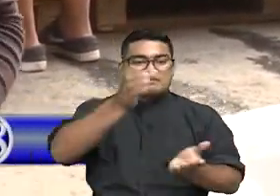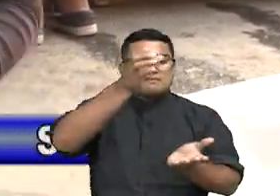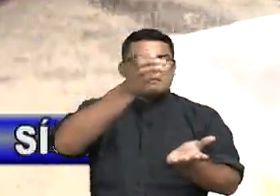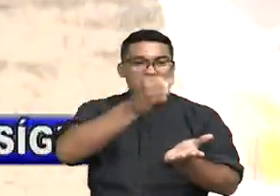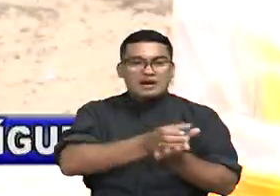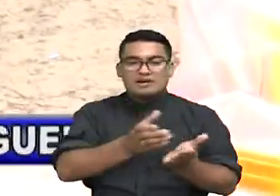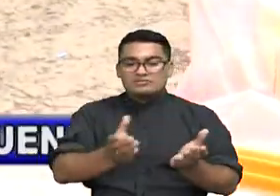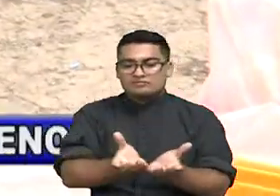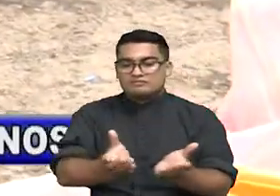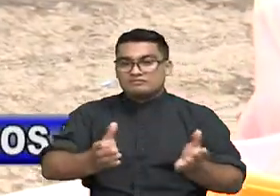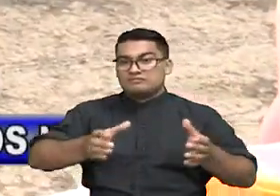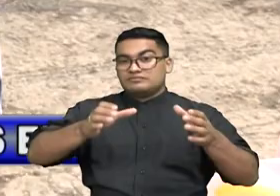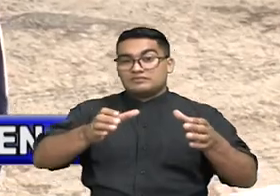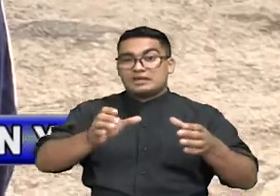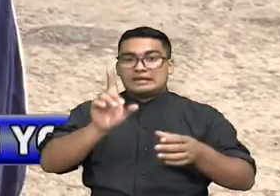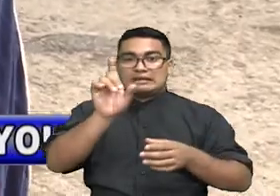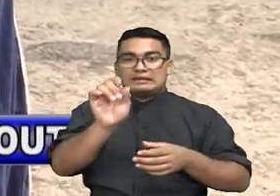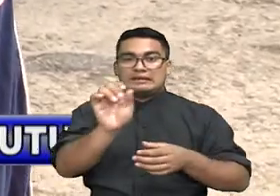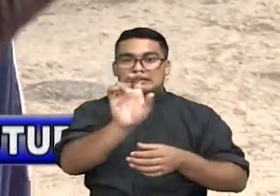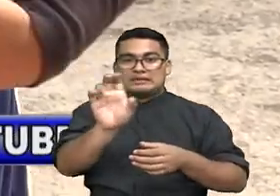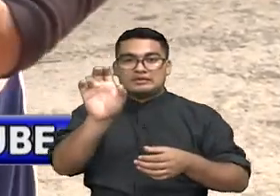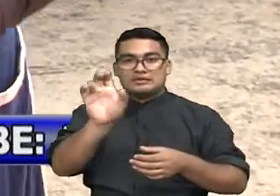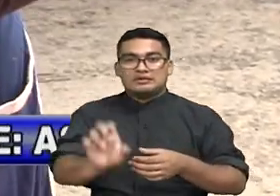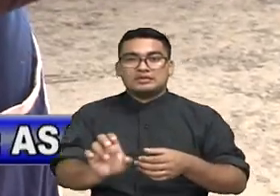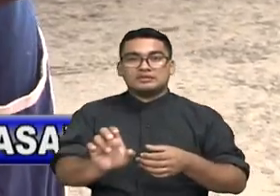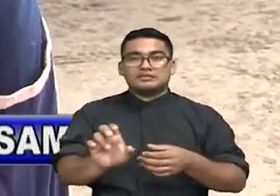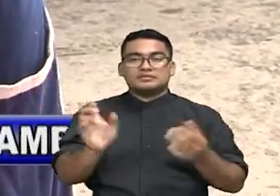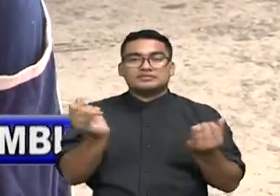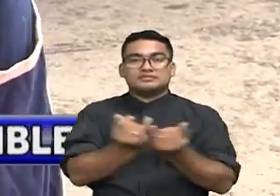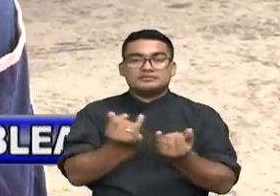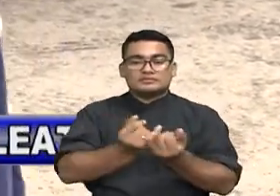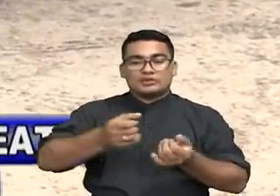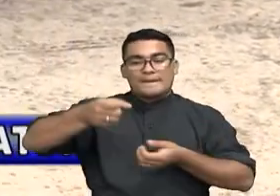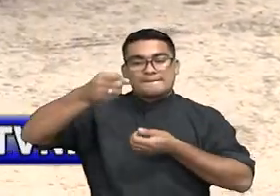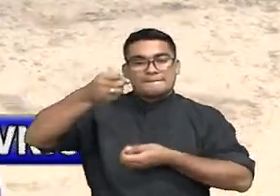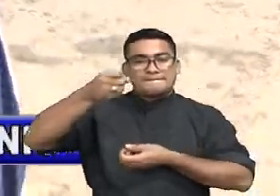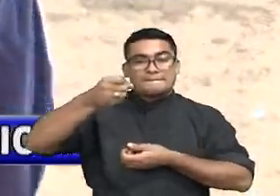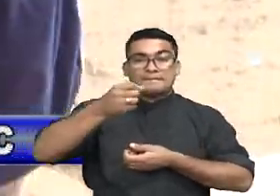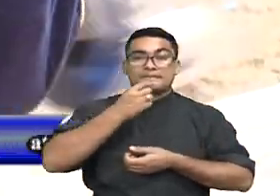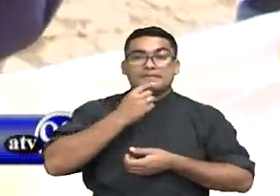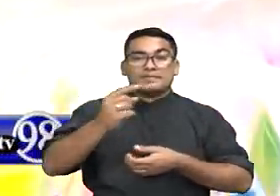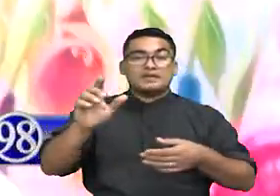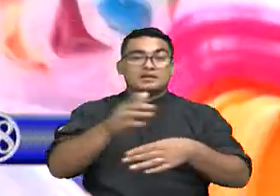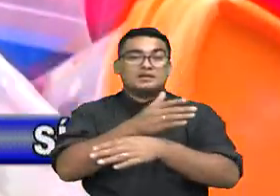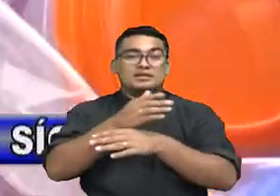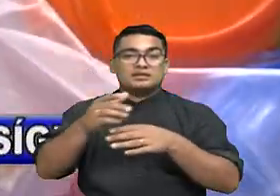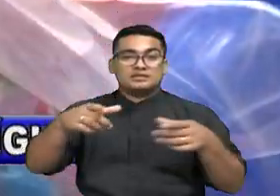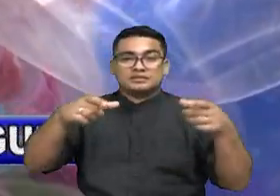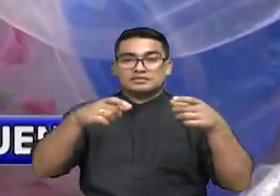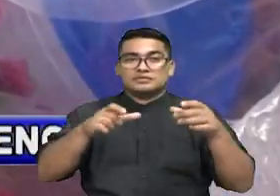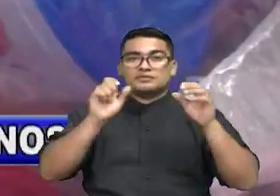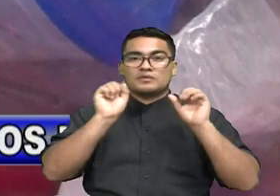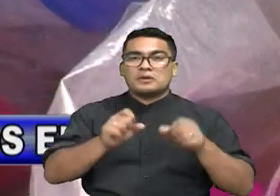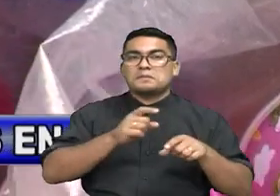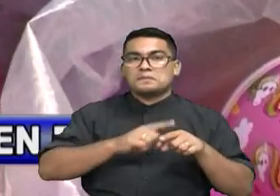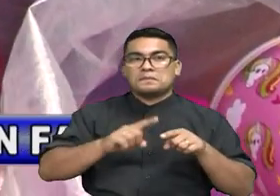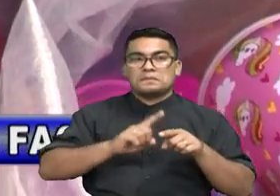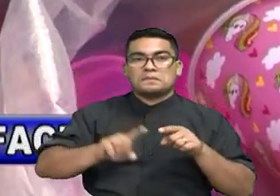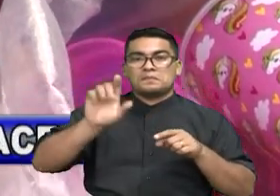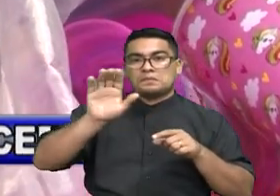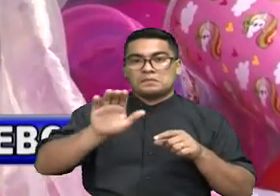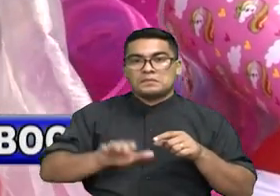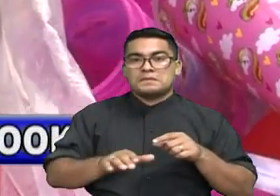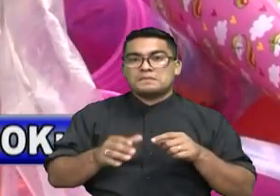ejemplo, las panas de la Virgen le salen a 10 por docena, igualito que Pichel. Todos los plásticos que tenemos aquí los pueden encontrar económicos, desde lo